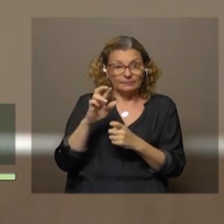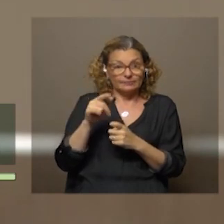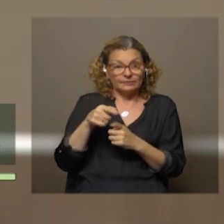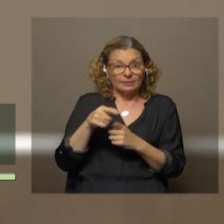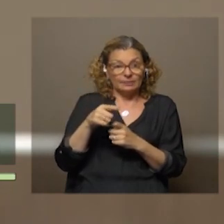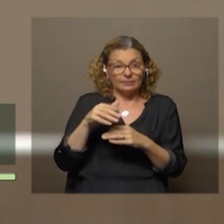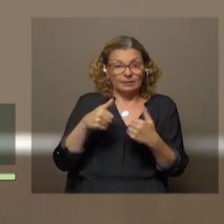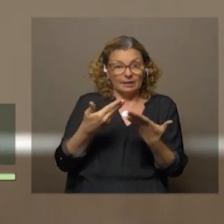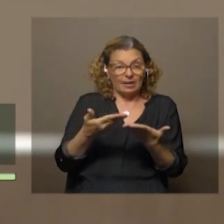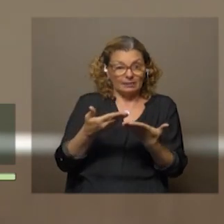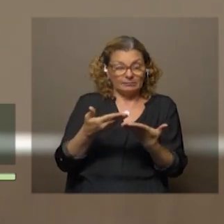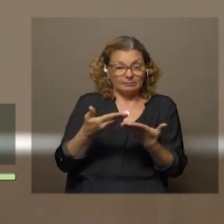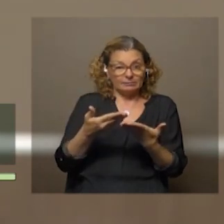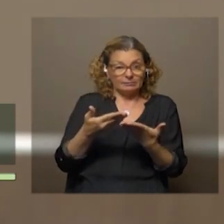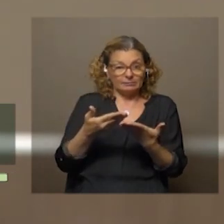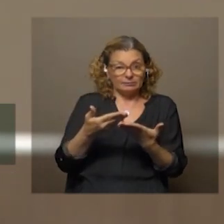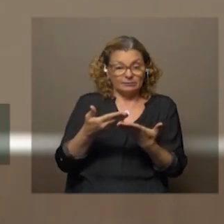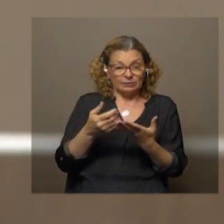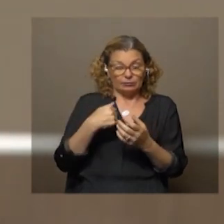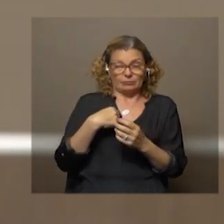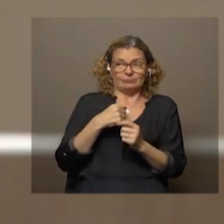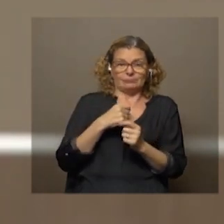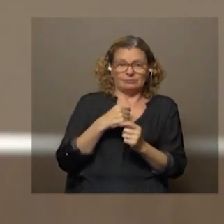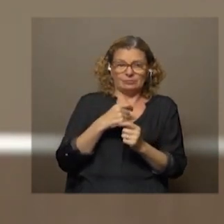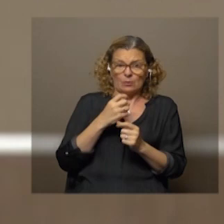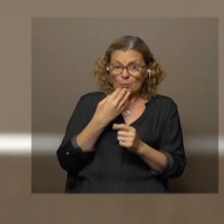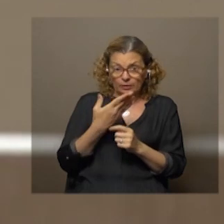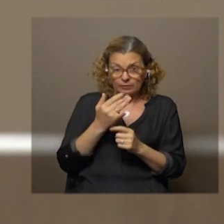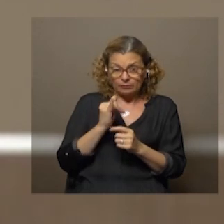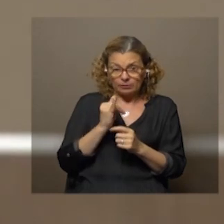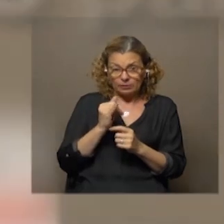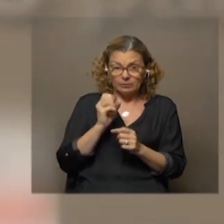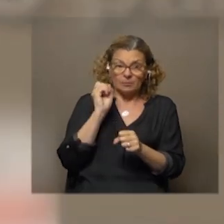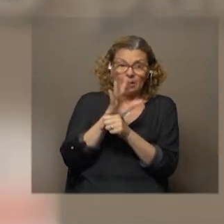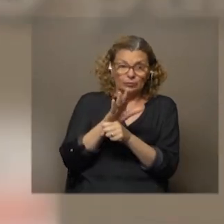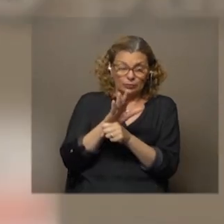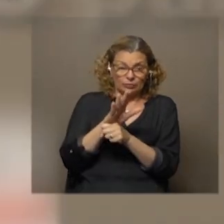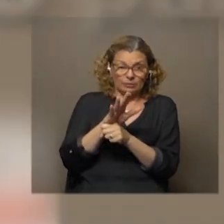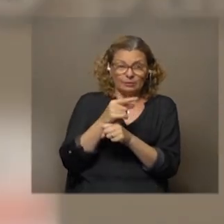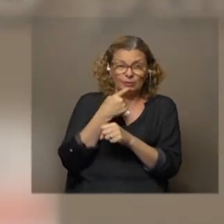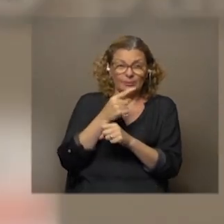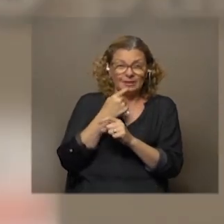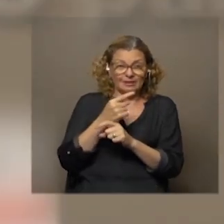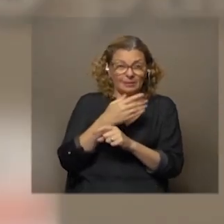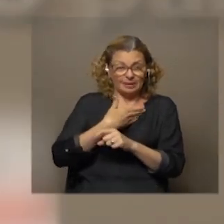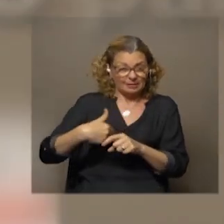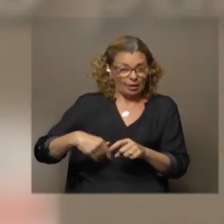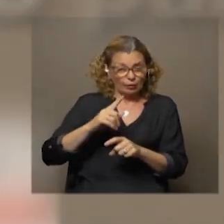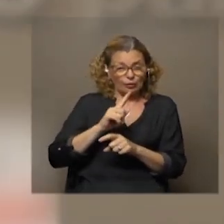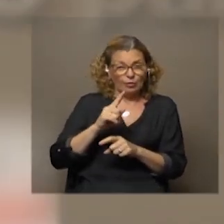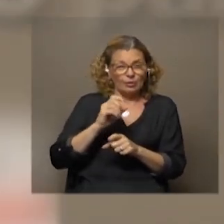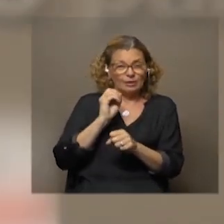que pedir prestado y fue una reacción inmediata mía bueno este se lo giro y me dice no no este